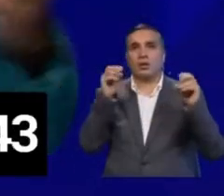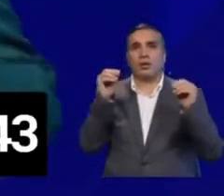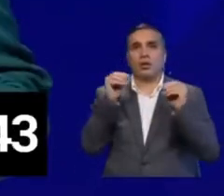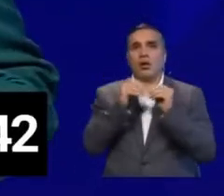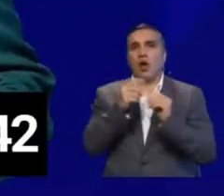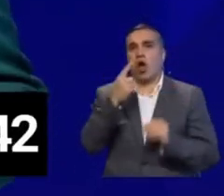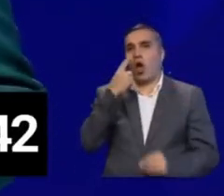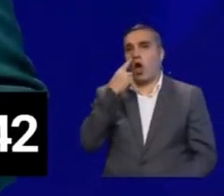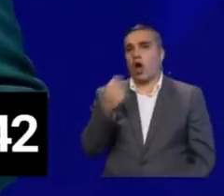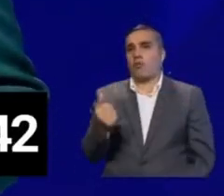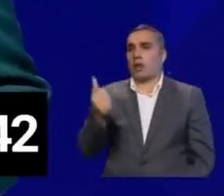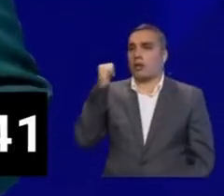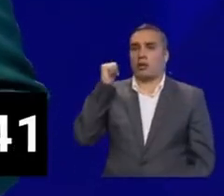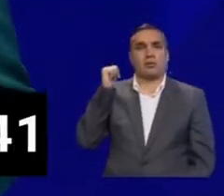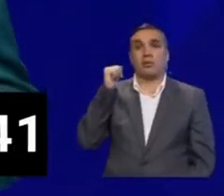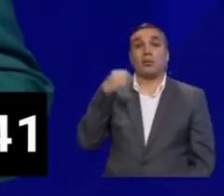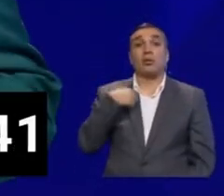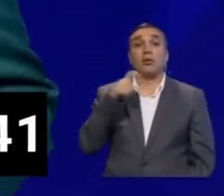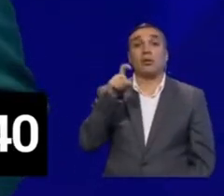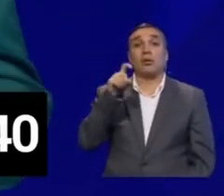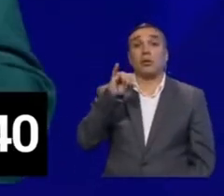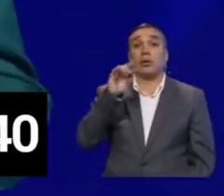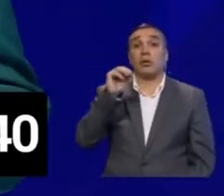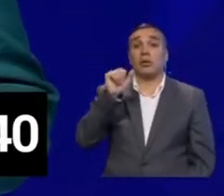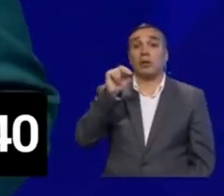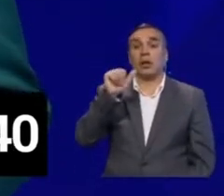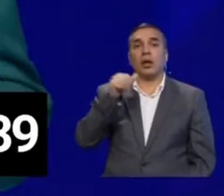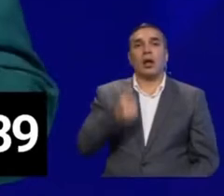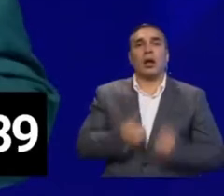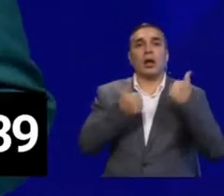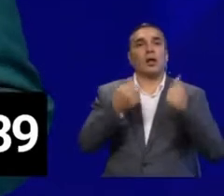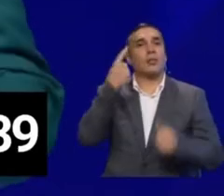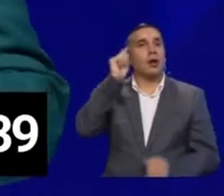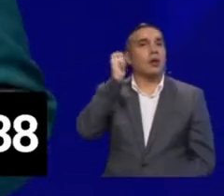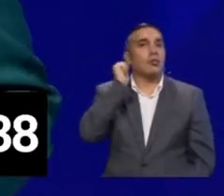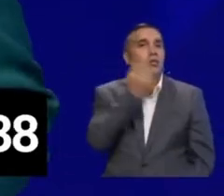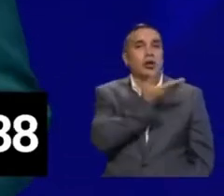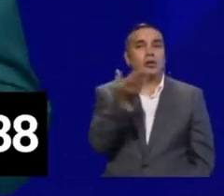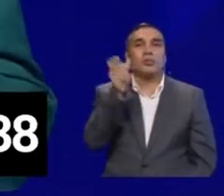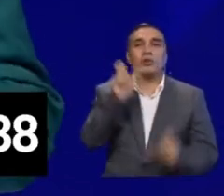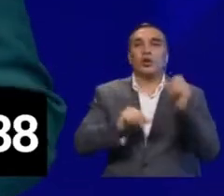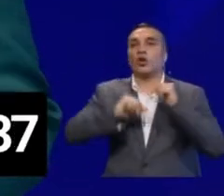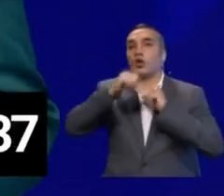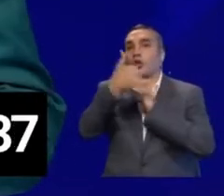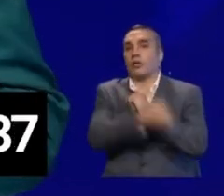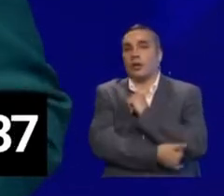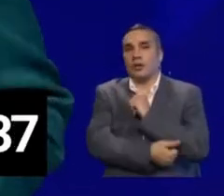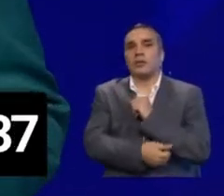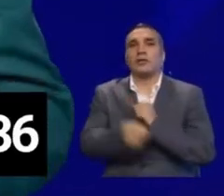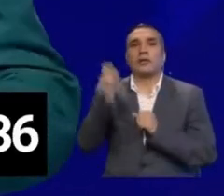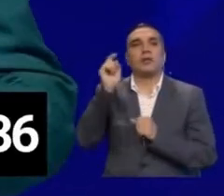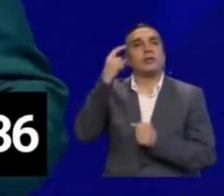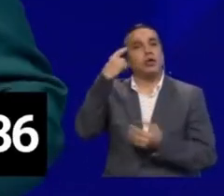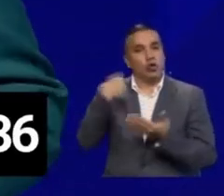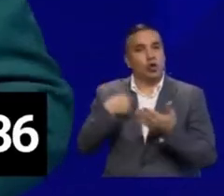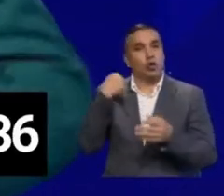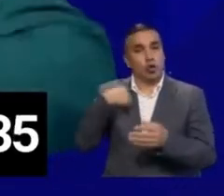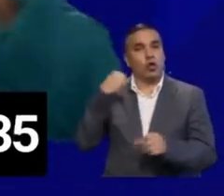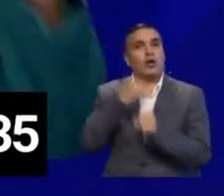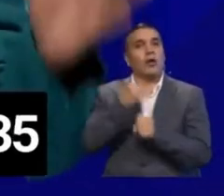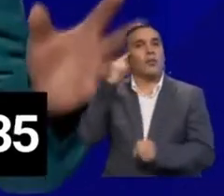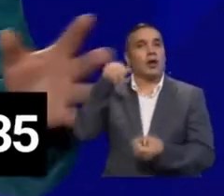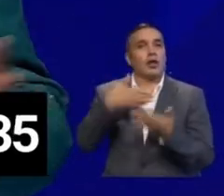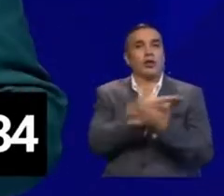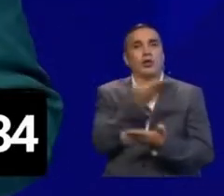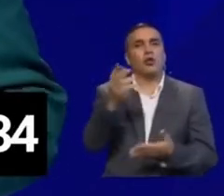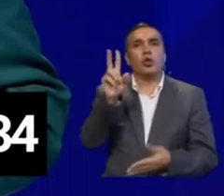masculina atrás. Jimena Peña es la candidata de las mujeres, la candidata de los migrantes y se debe a su pueblo. No responde a